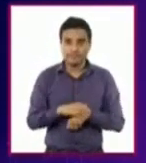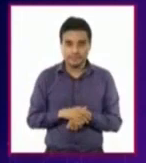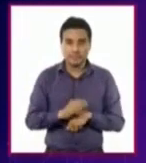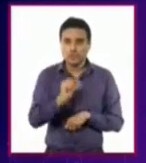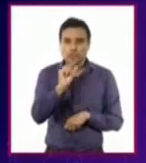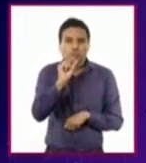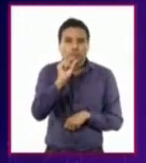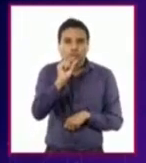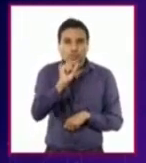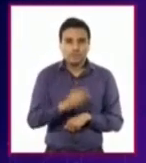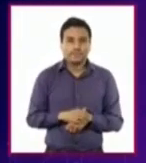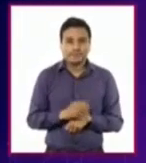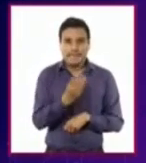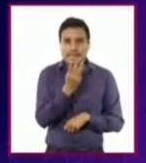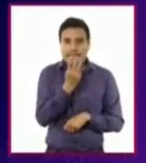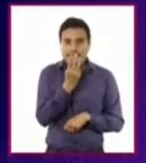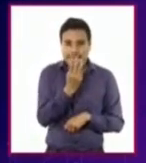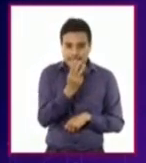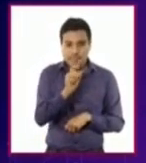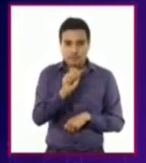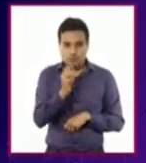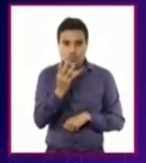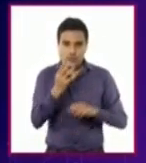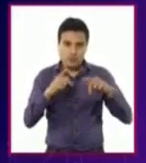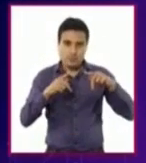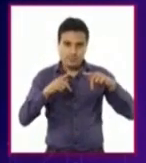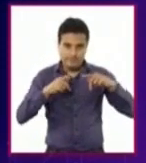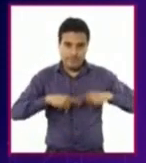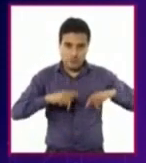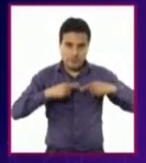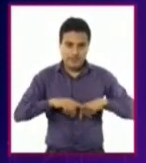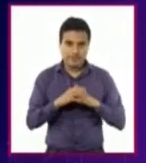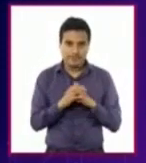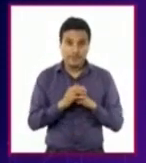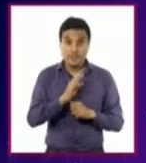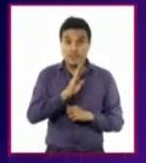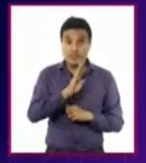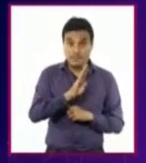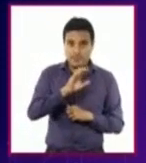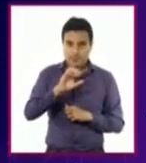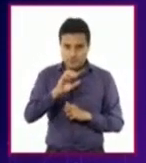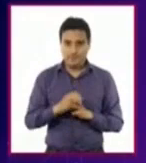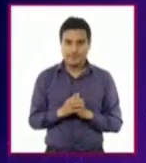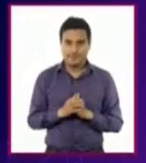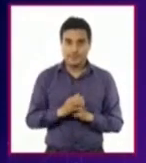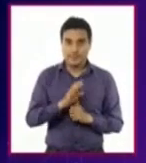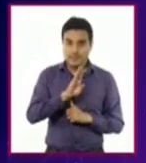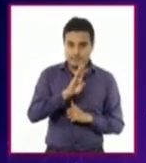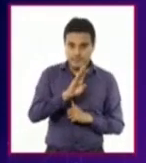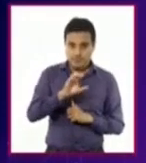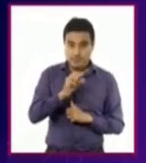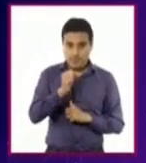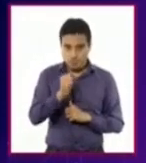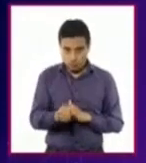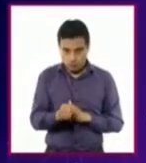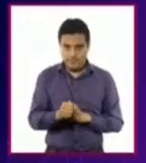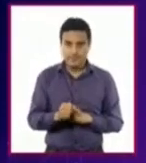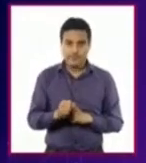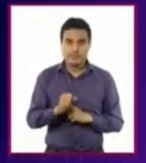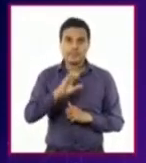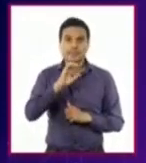con 3.4 personas por hogar y son baja california baja california sur chihuahua